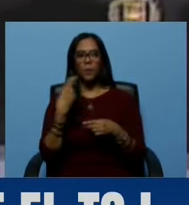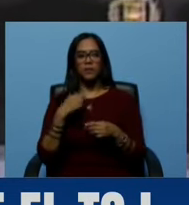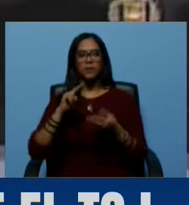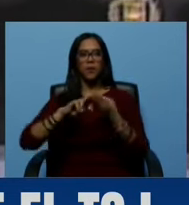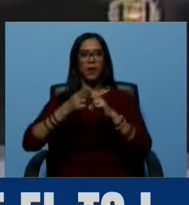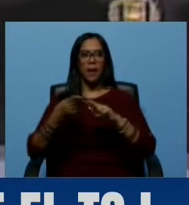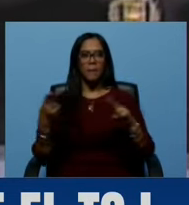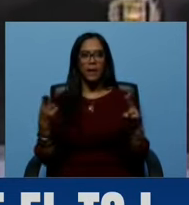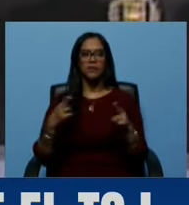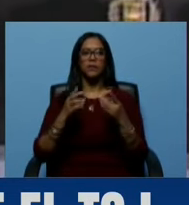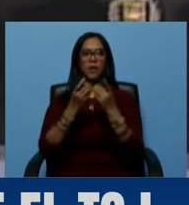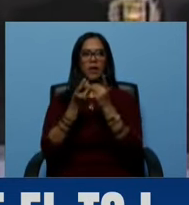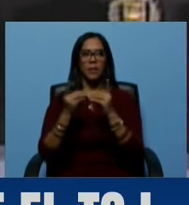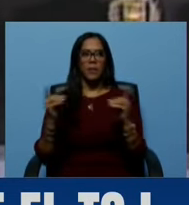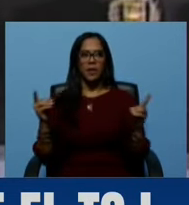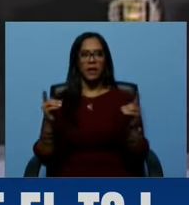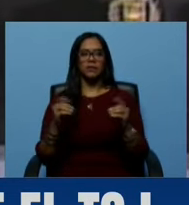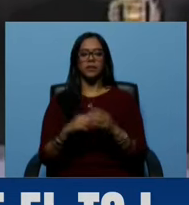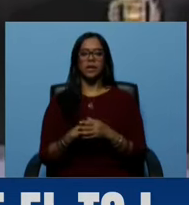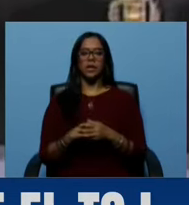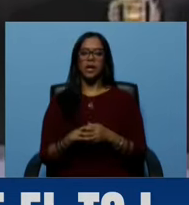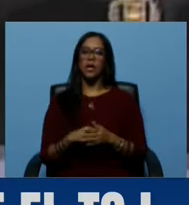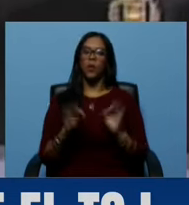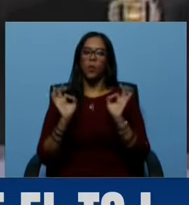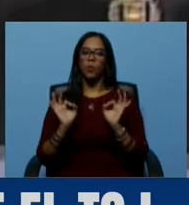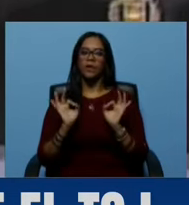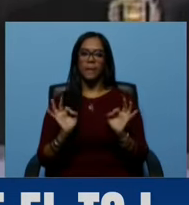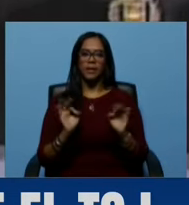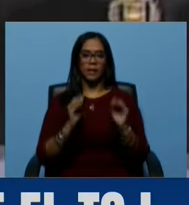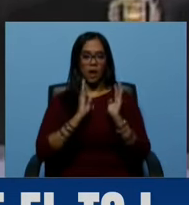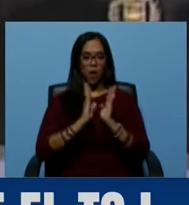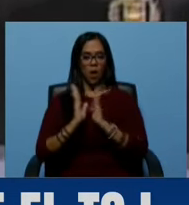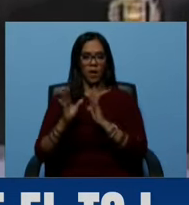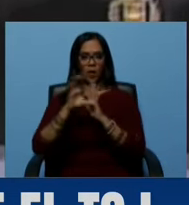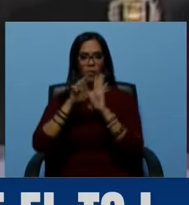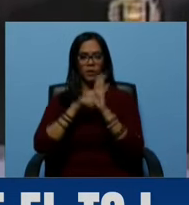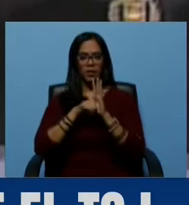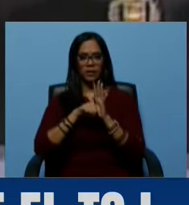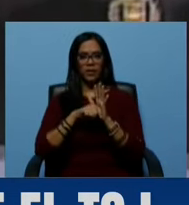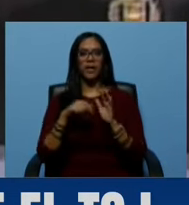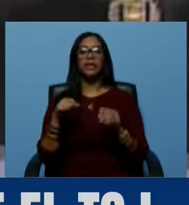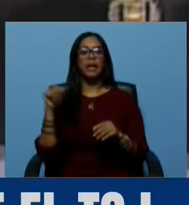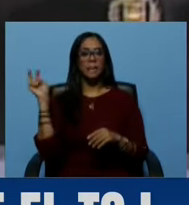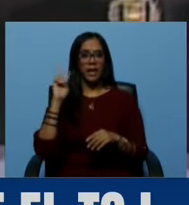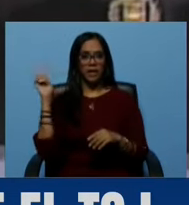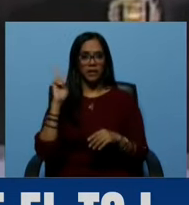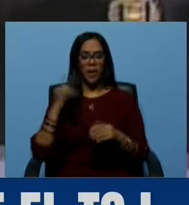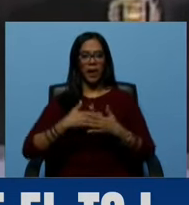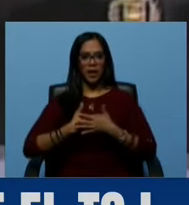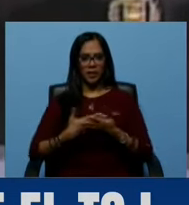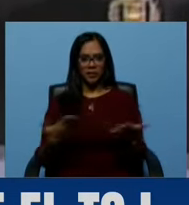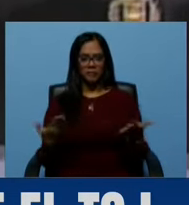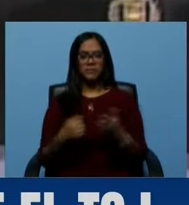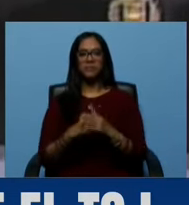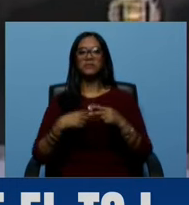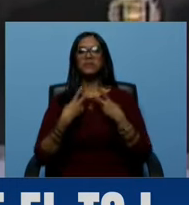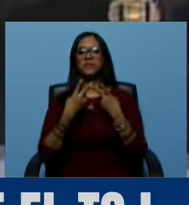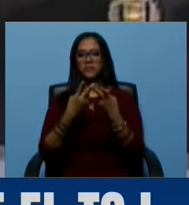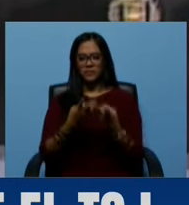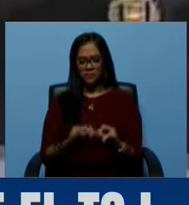paz, con la democracia y en procura justamente del orden constitucional de la República, garantizando además que la voluntad de